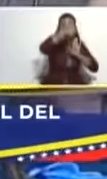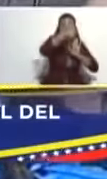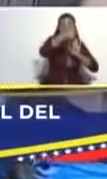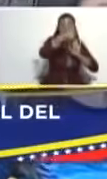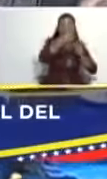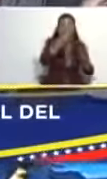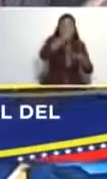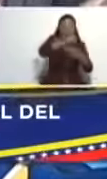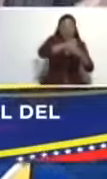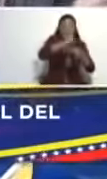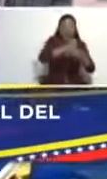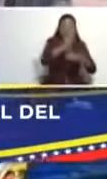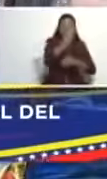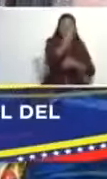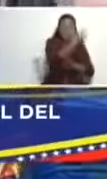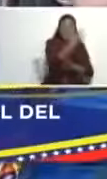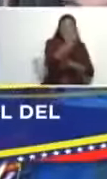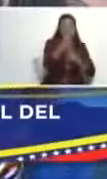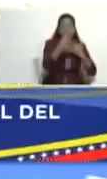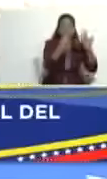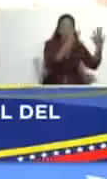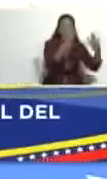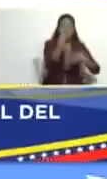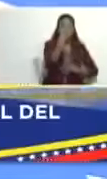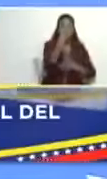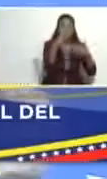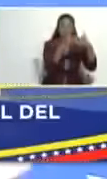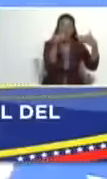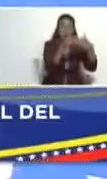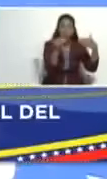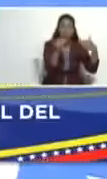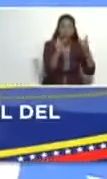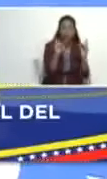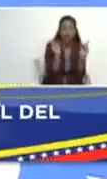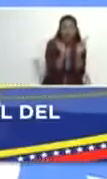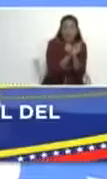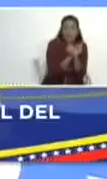de los trabajadores a 384 dólares, o sea, lo equivalente.